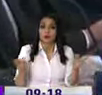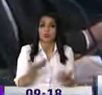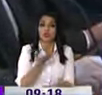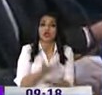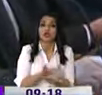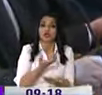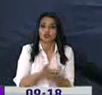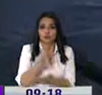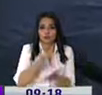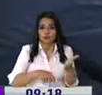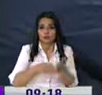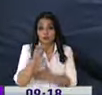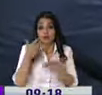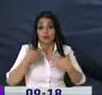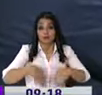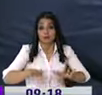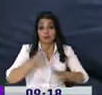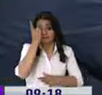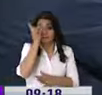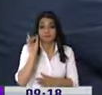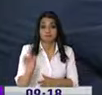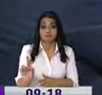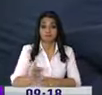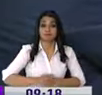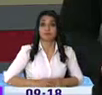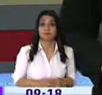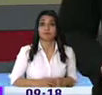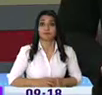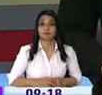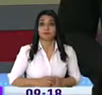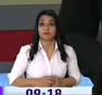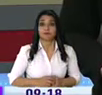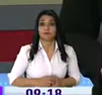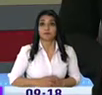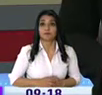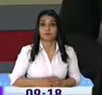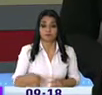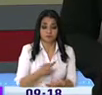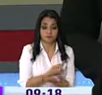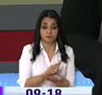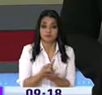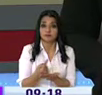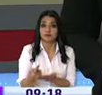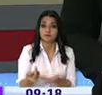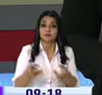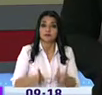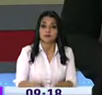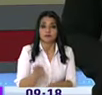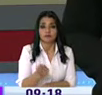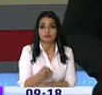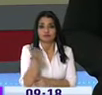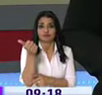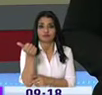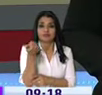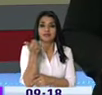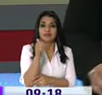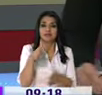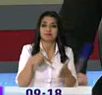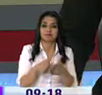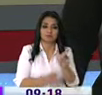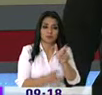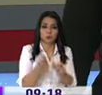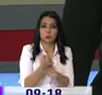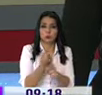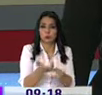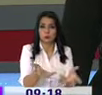económicas aprobadas. En Quito informó Adriana Rojas. Y en esta semana se procederá con la eliminación de 10.000